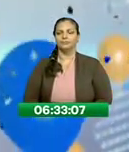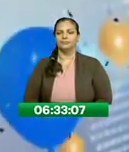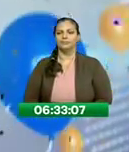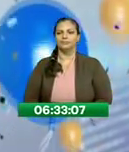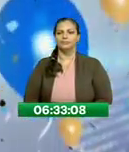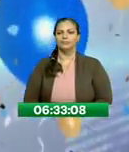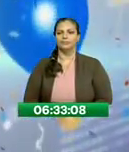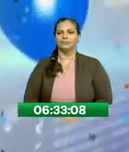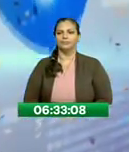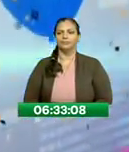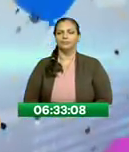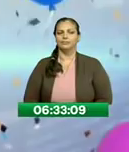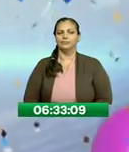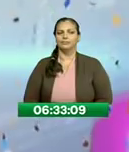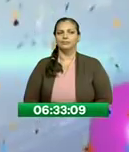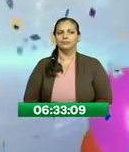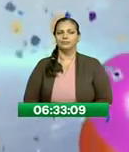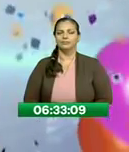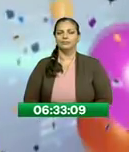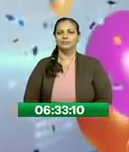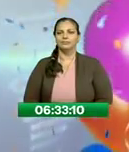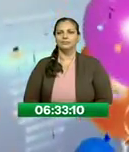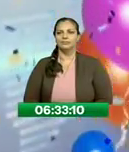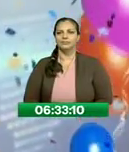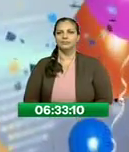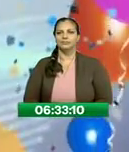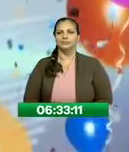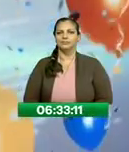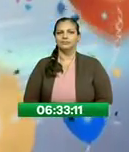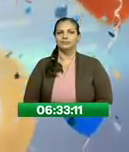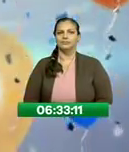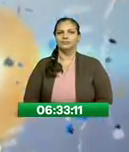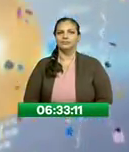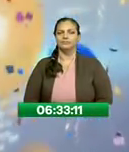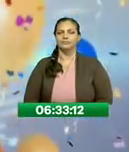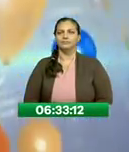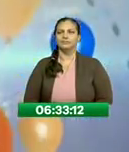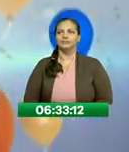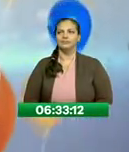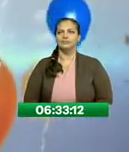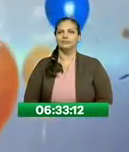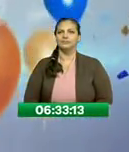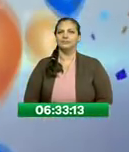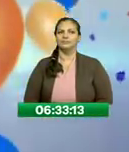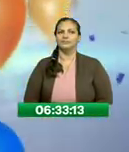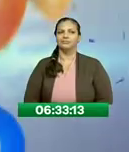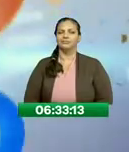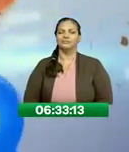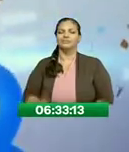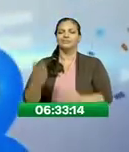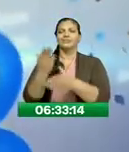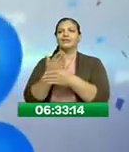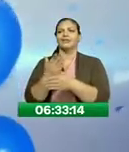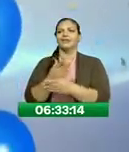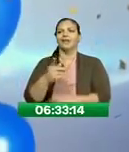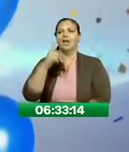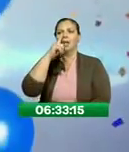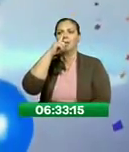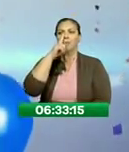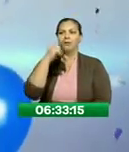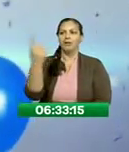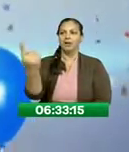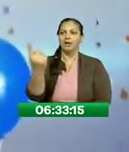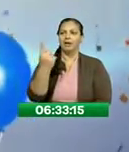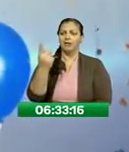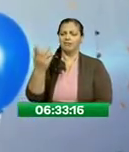mi madre que me parió! ¡Harry el sucio llegó! ¡Hoy más sucio que más antes! ¡Más sucio que nunca! Doble trabajo,